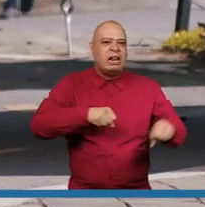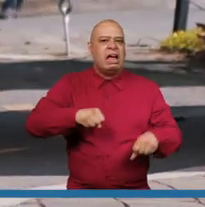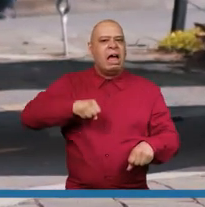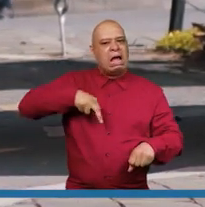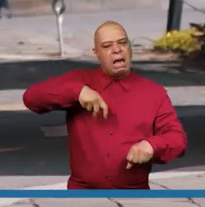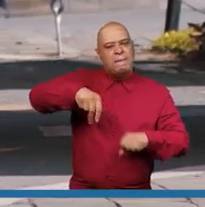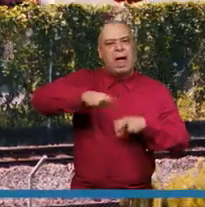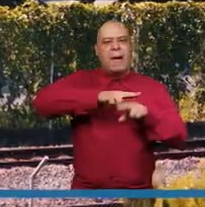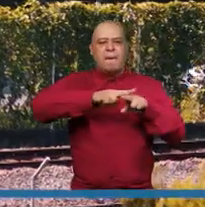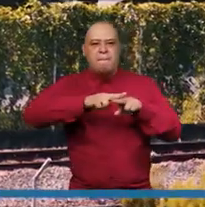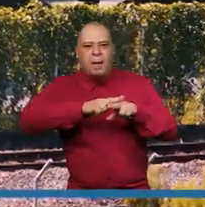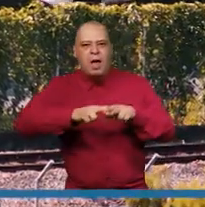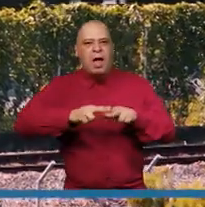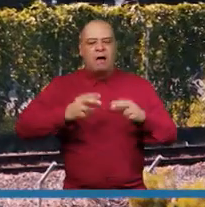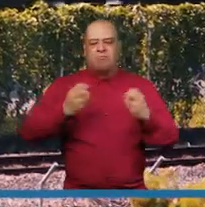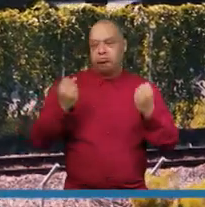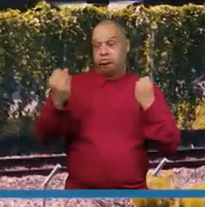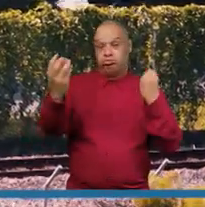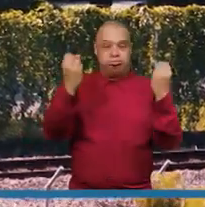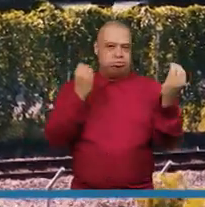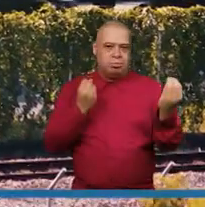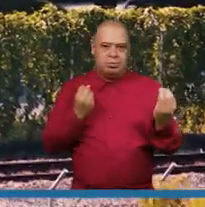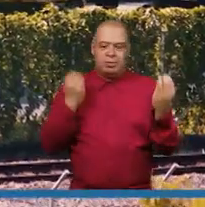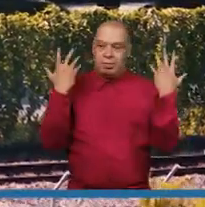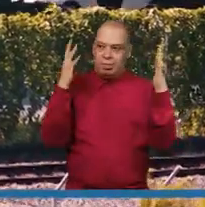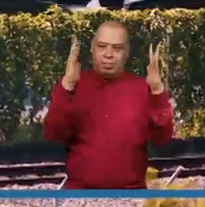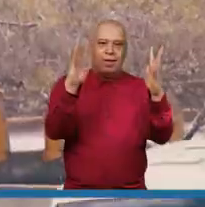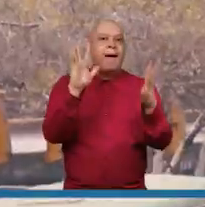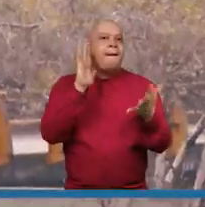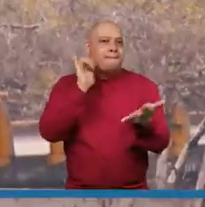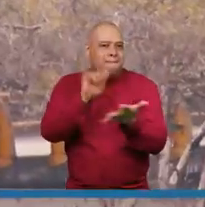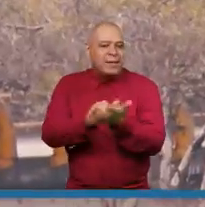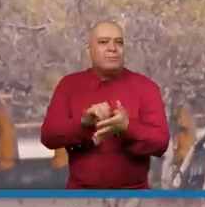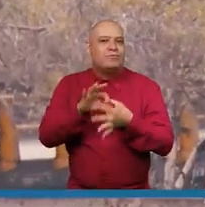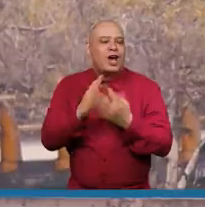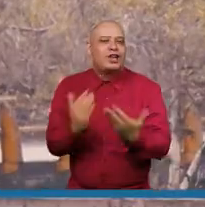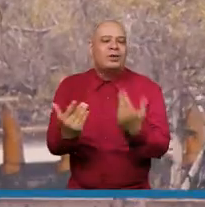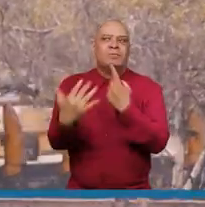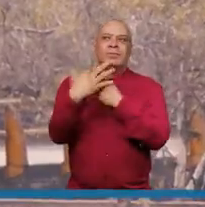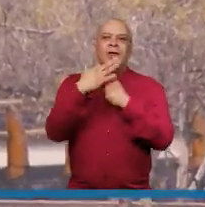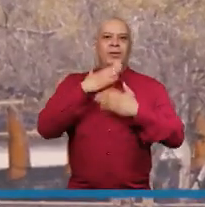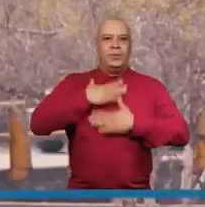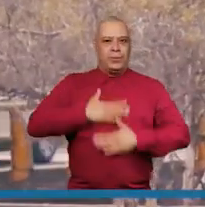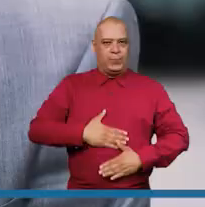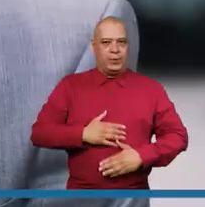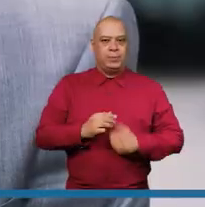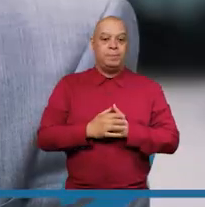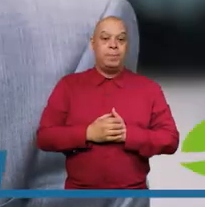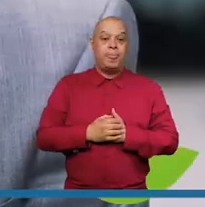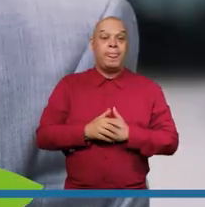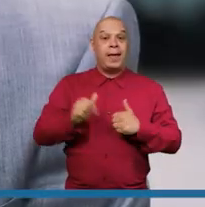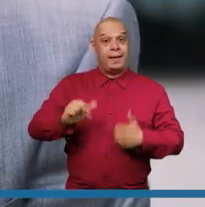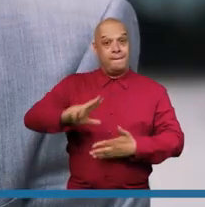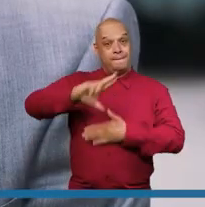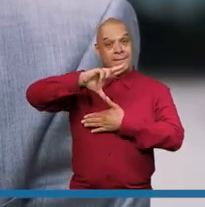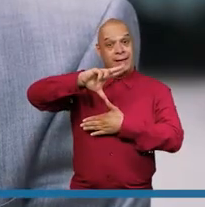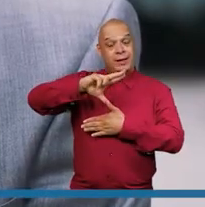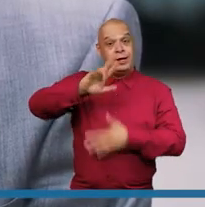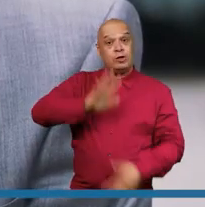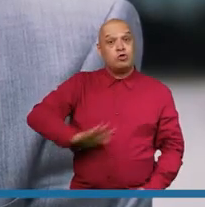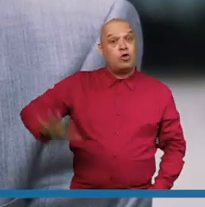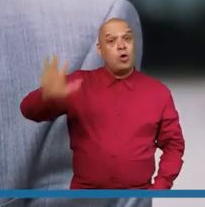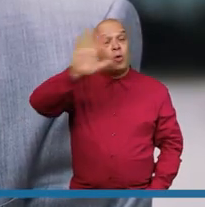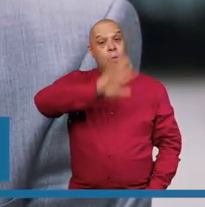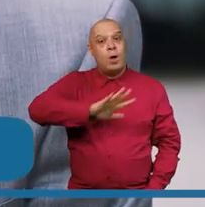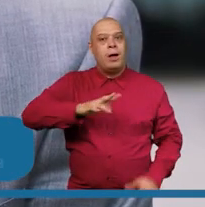pierde protagonismo, con los espacios verdes. Y estas redes sirven para eso, sobre todo porque en América Latina tenemos